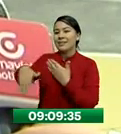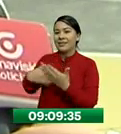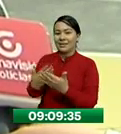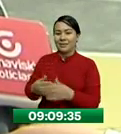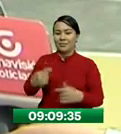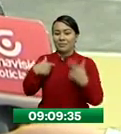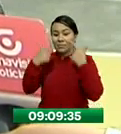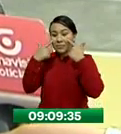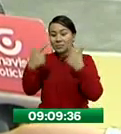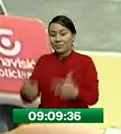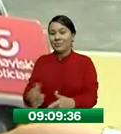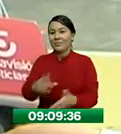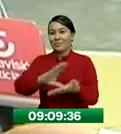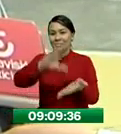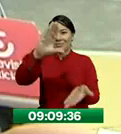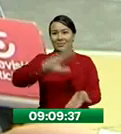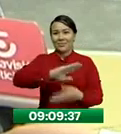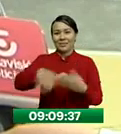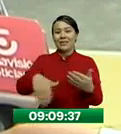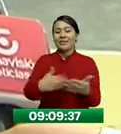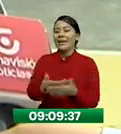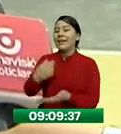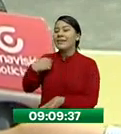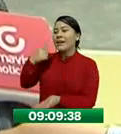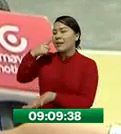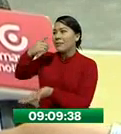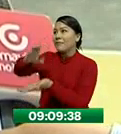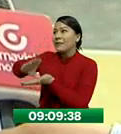han aumentado. El arrancho del celular, la